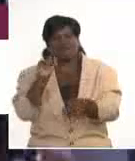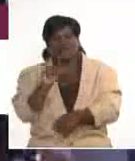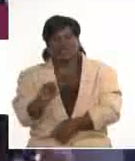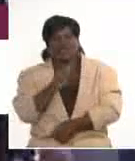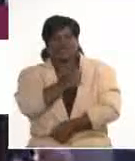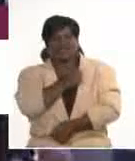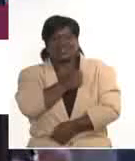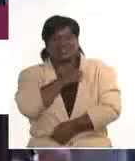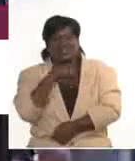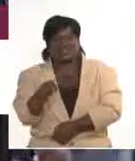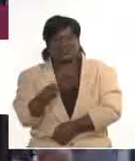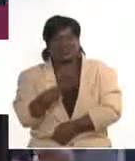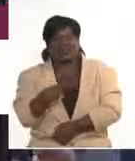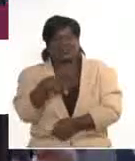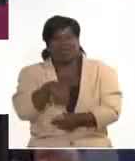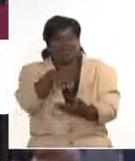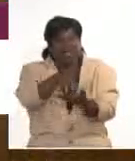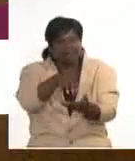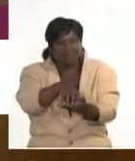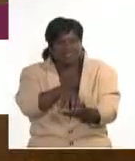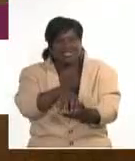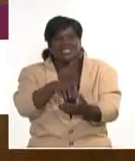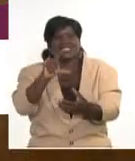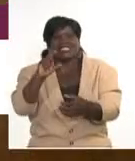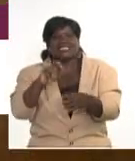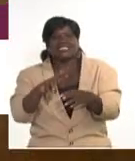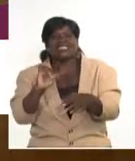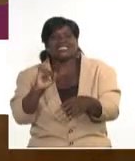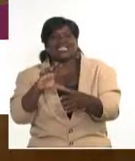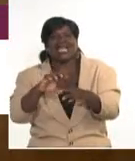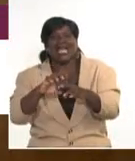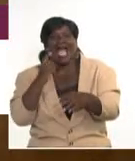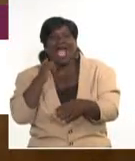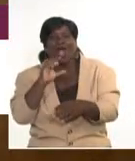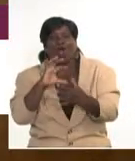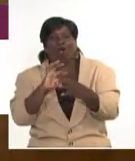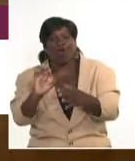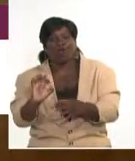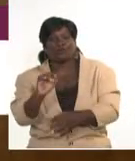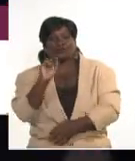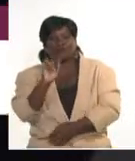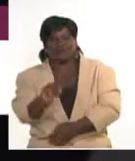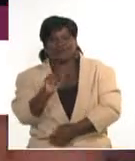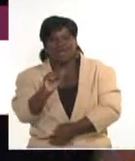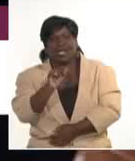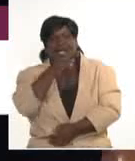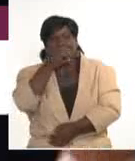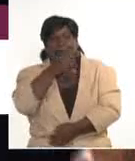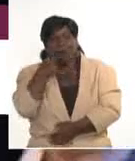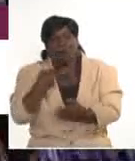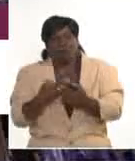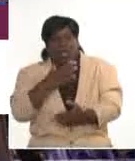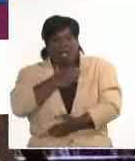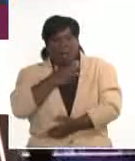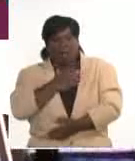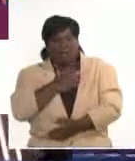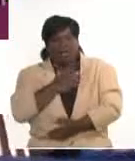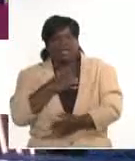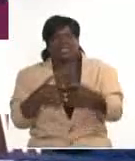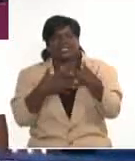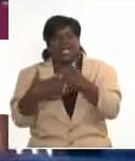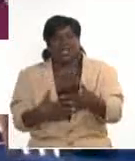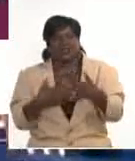el Unity Center de Chicago. Kamala pidió confianza en ella y aseguró que pondrá a Estados Unidos por encima del partido y de ella